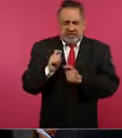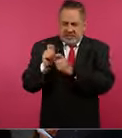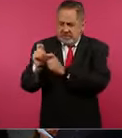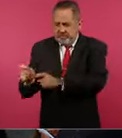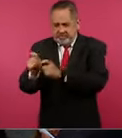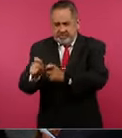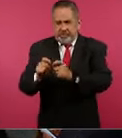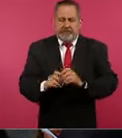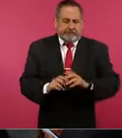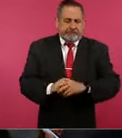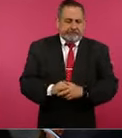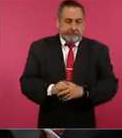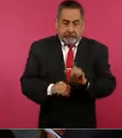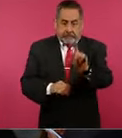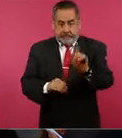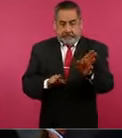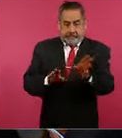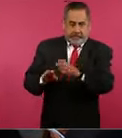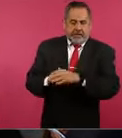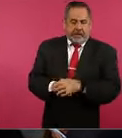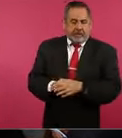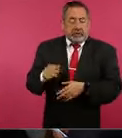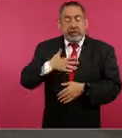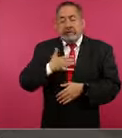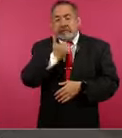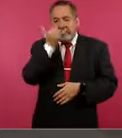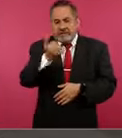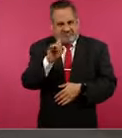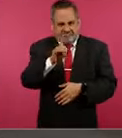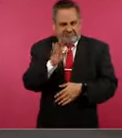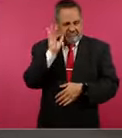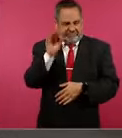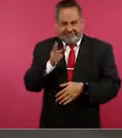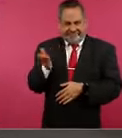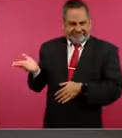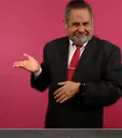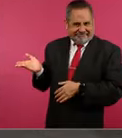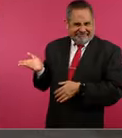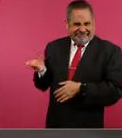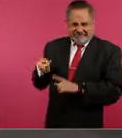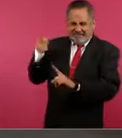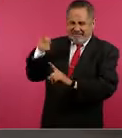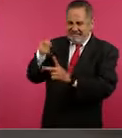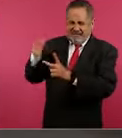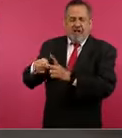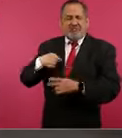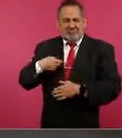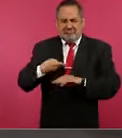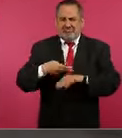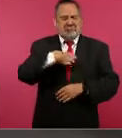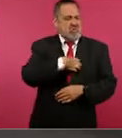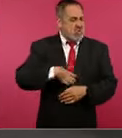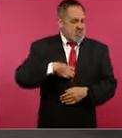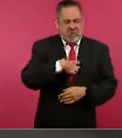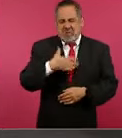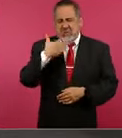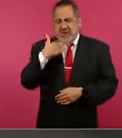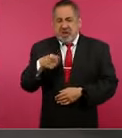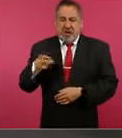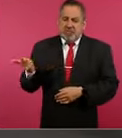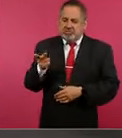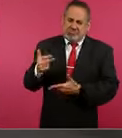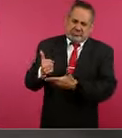Abro un paréntesis para decir que no me equivoqué, que estoy muy contento, muy satisfecho, que me han